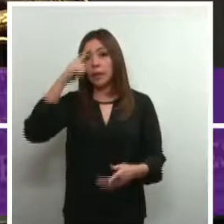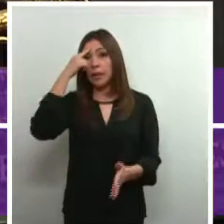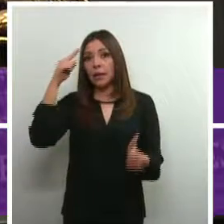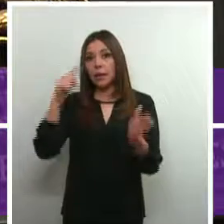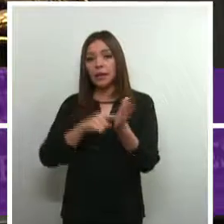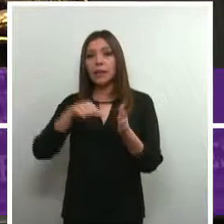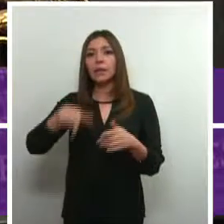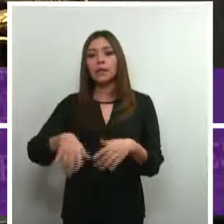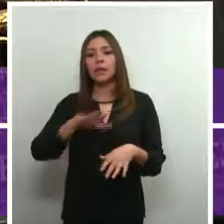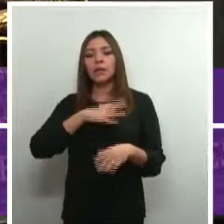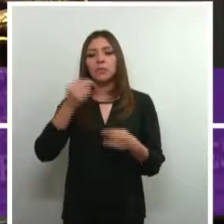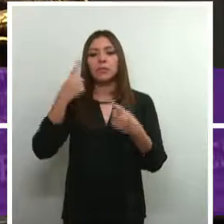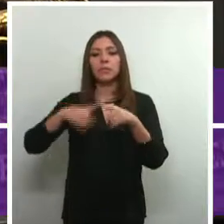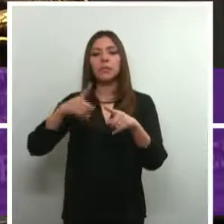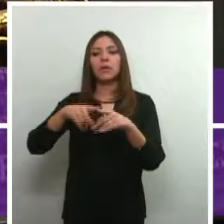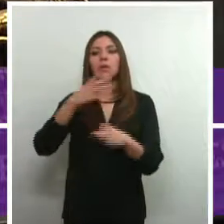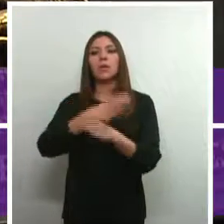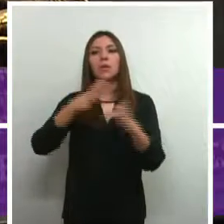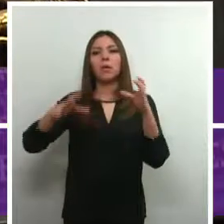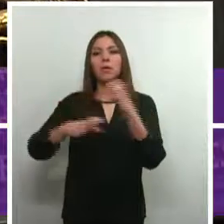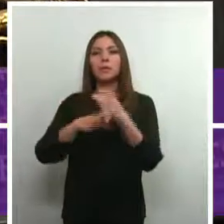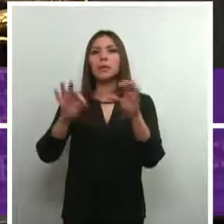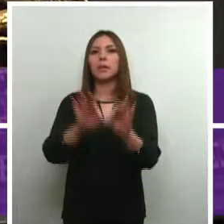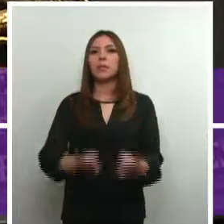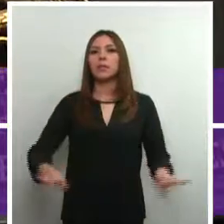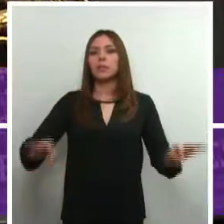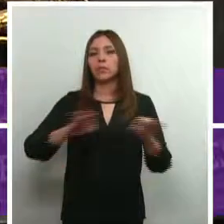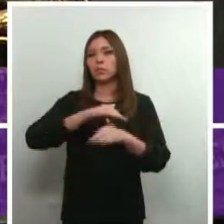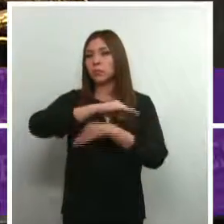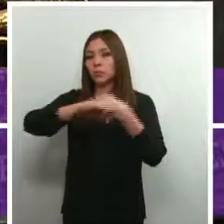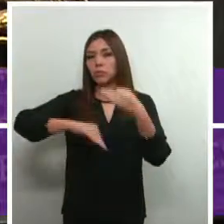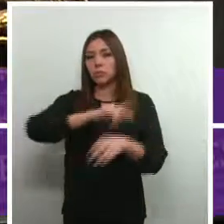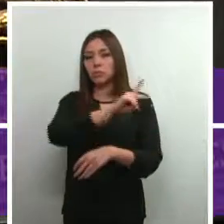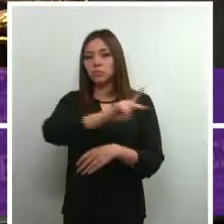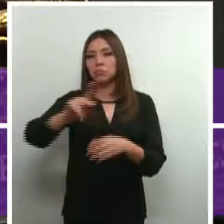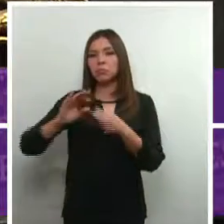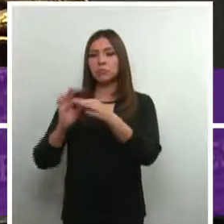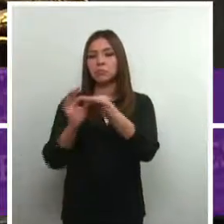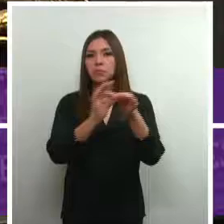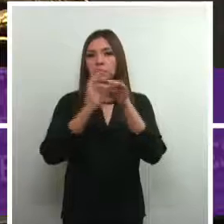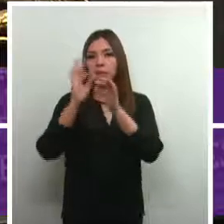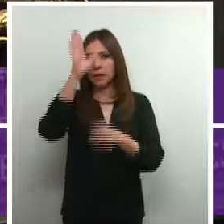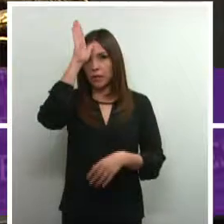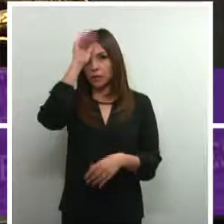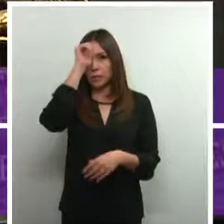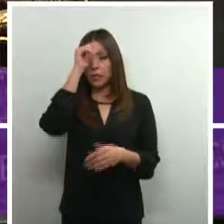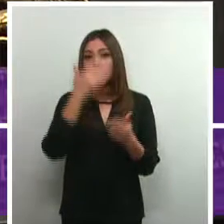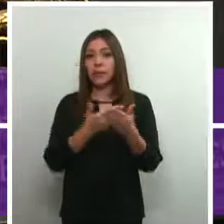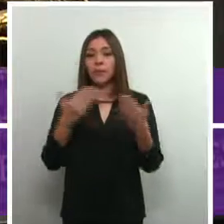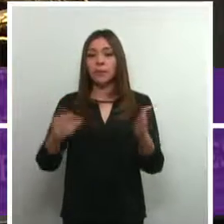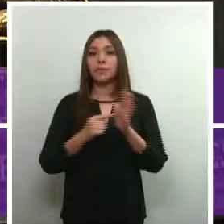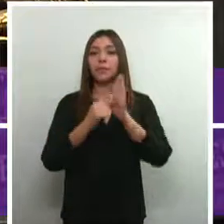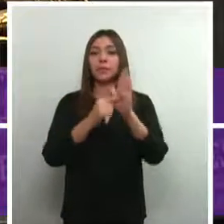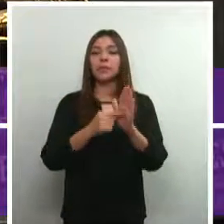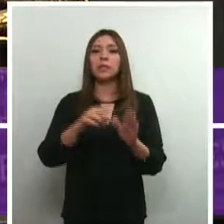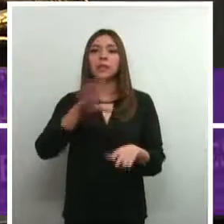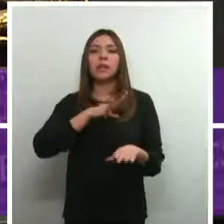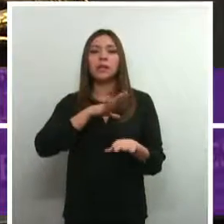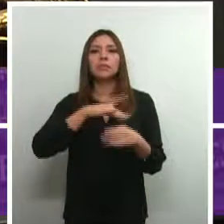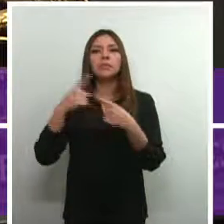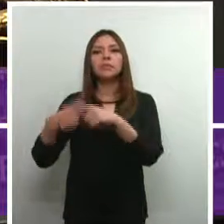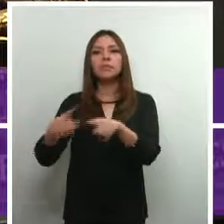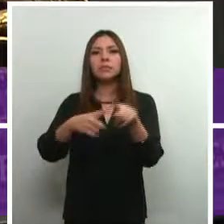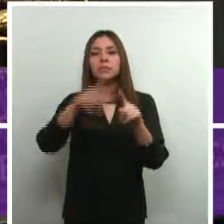avanzada, que son importantes, y en la que todos y todos estamos de acuerdo. Este apartado menciona medidas que deben tomar